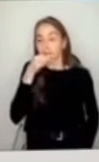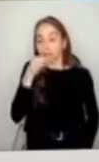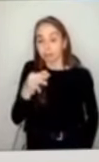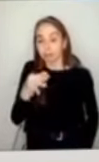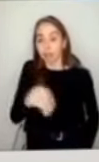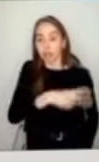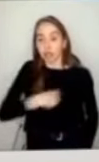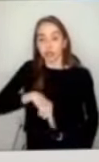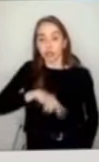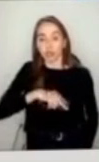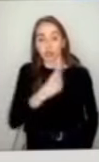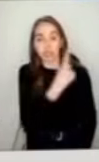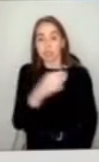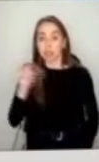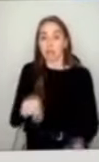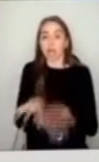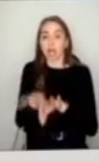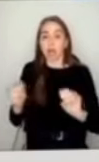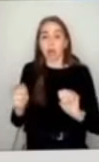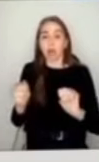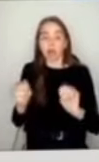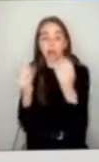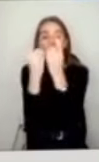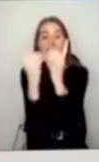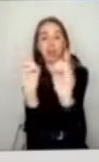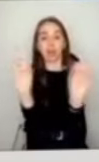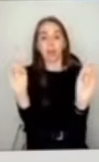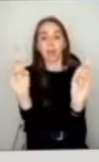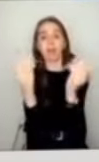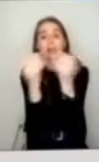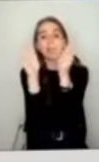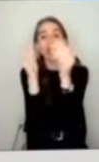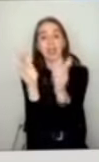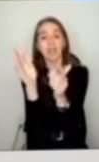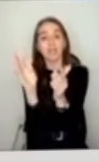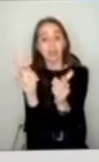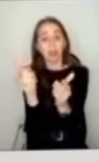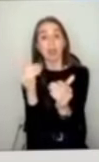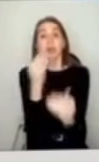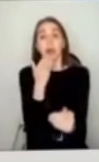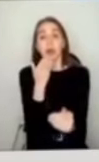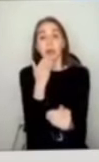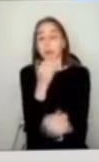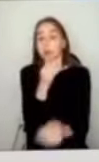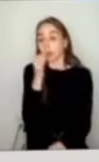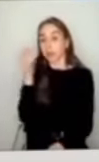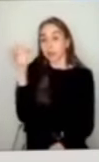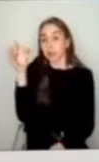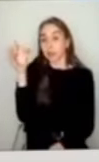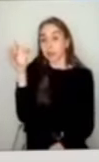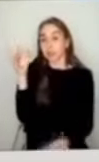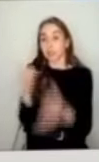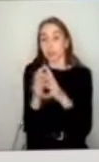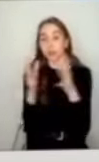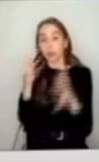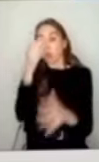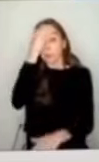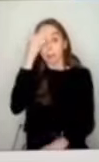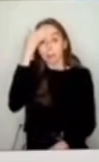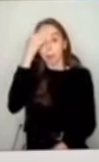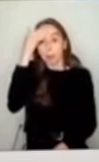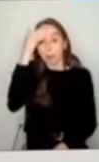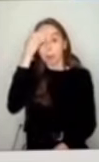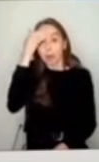absoluto compromiso por la democracia y las libertades, además de expresar nuestra máxima preocupación por el devenir